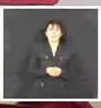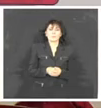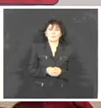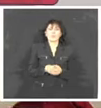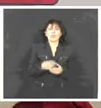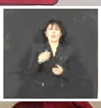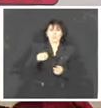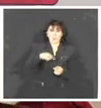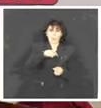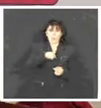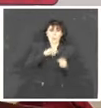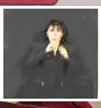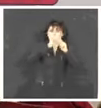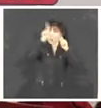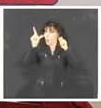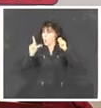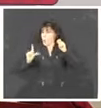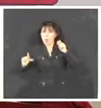recorriendo el país.